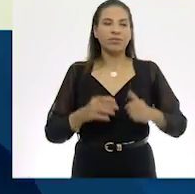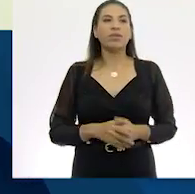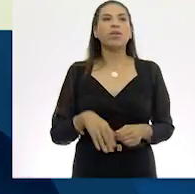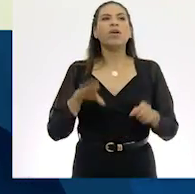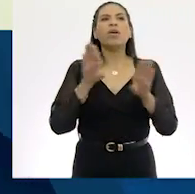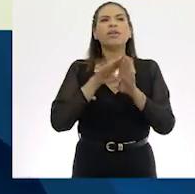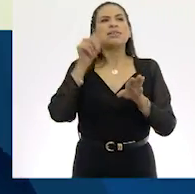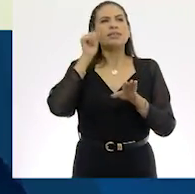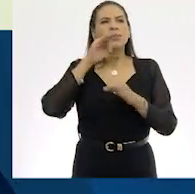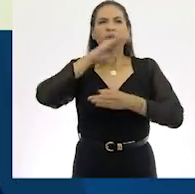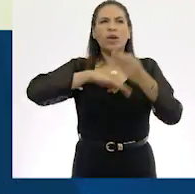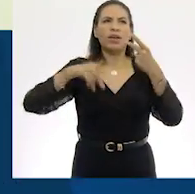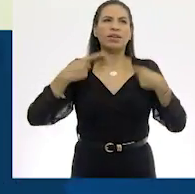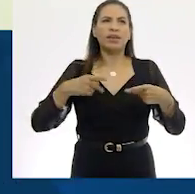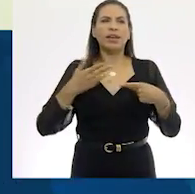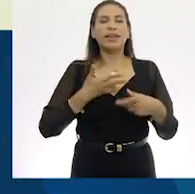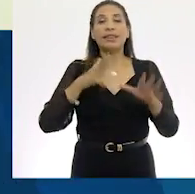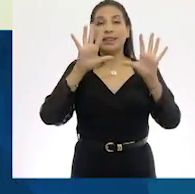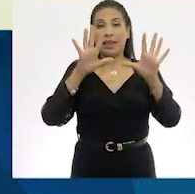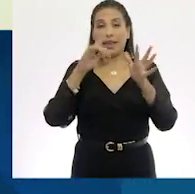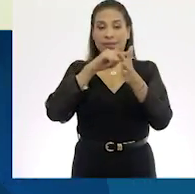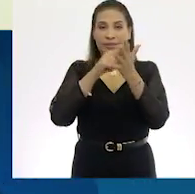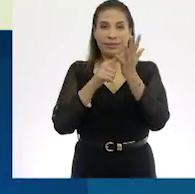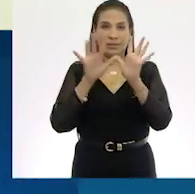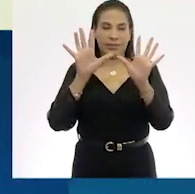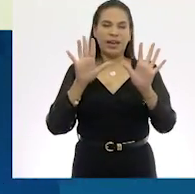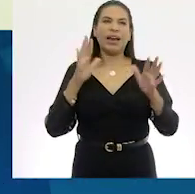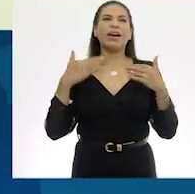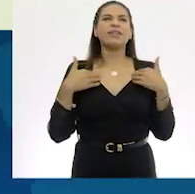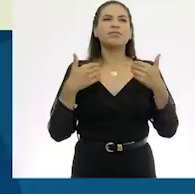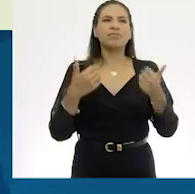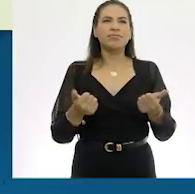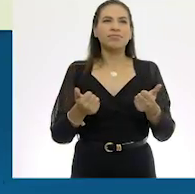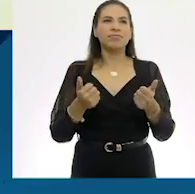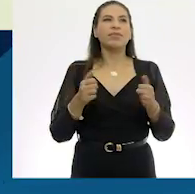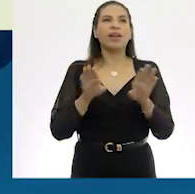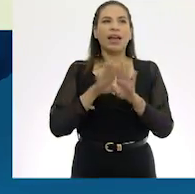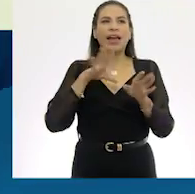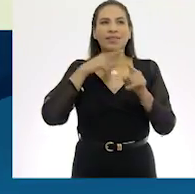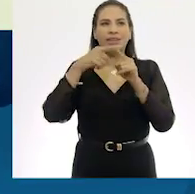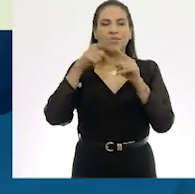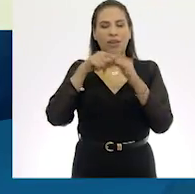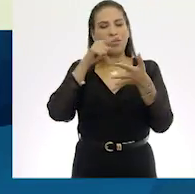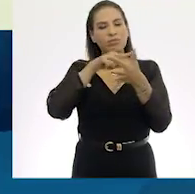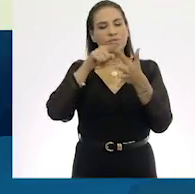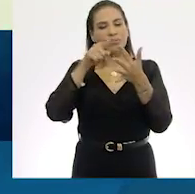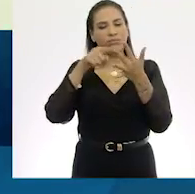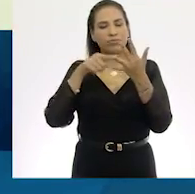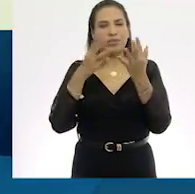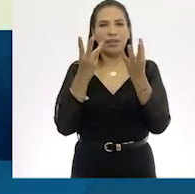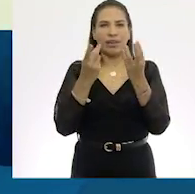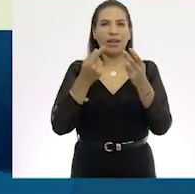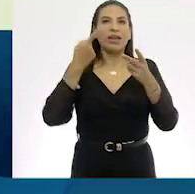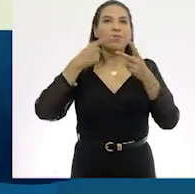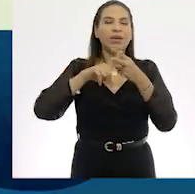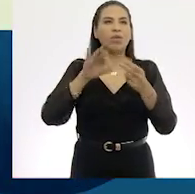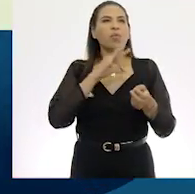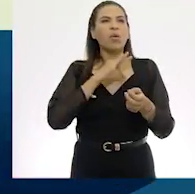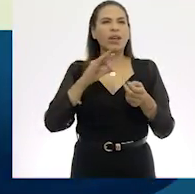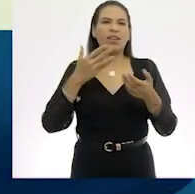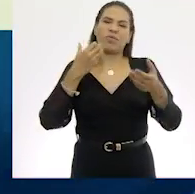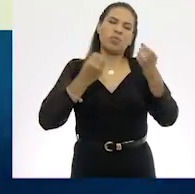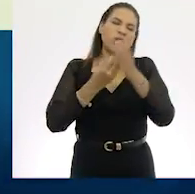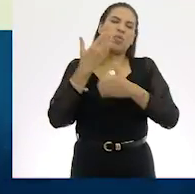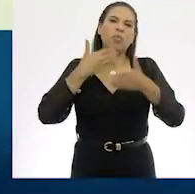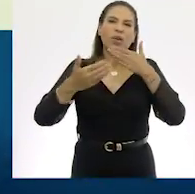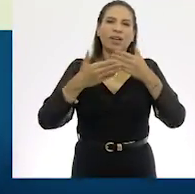Como casi todo el mundo tiene 10 dedos, es comprensible que contaran en decenas. Y así fue como comenzó nuestro moderno sistema